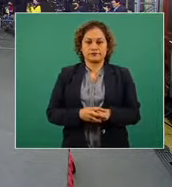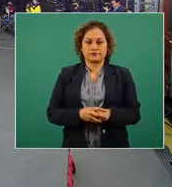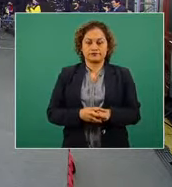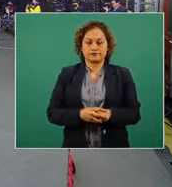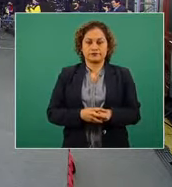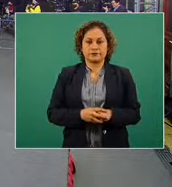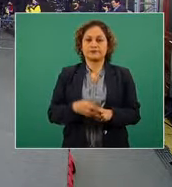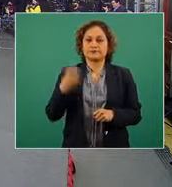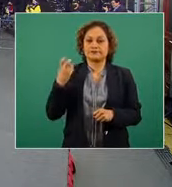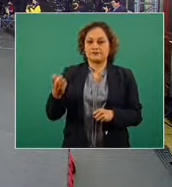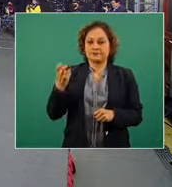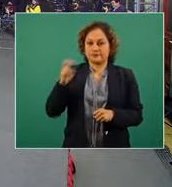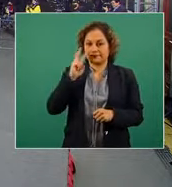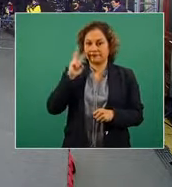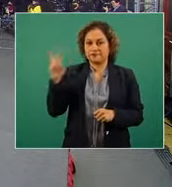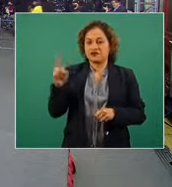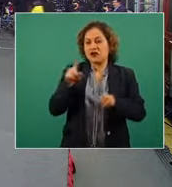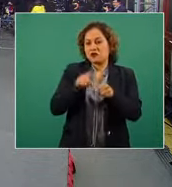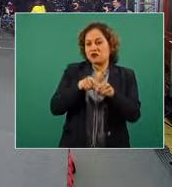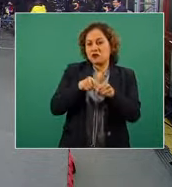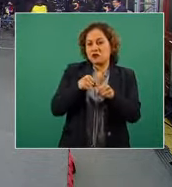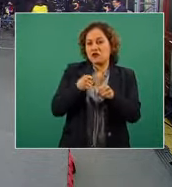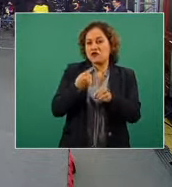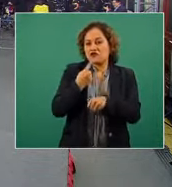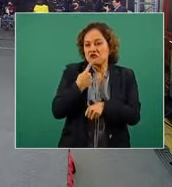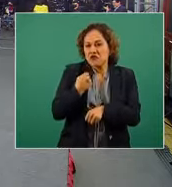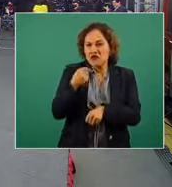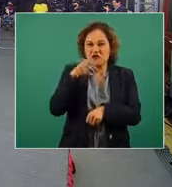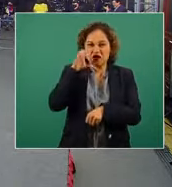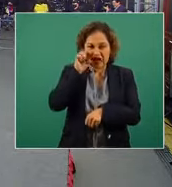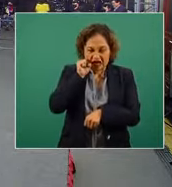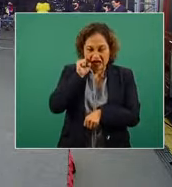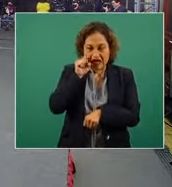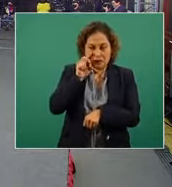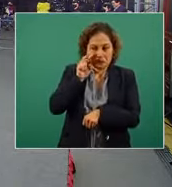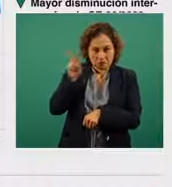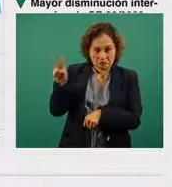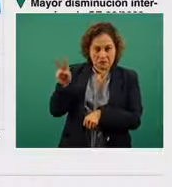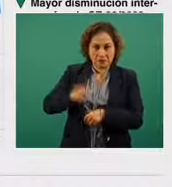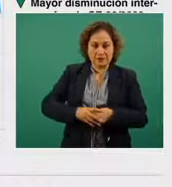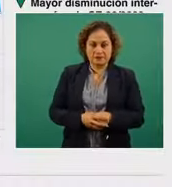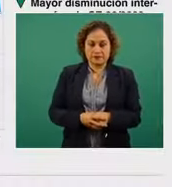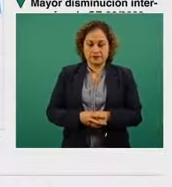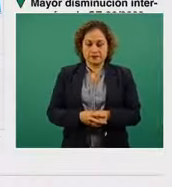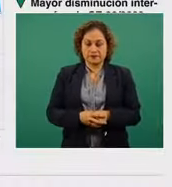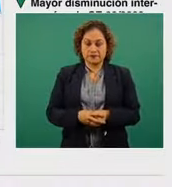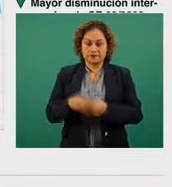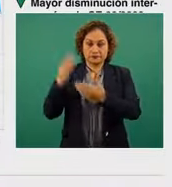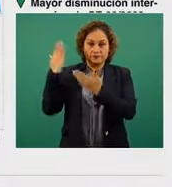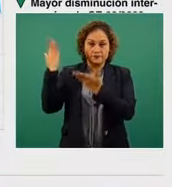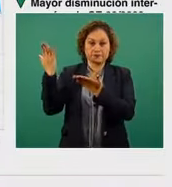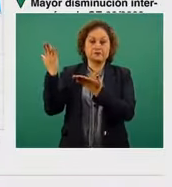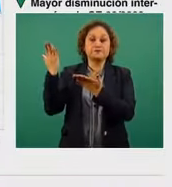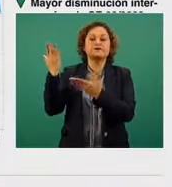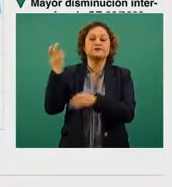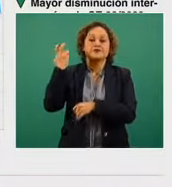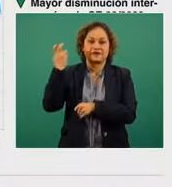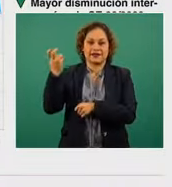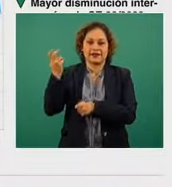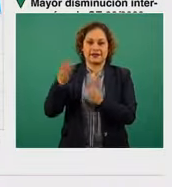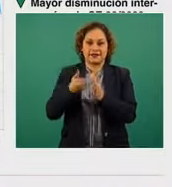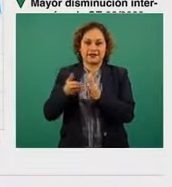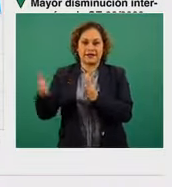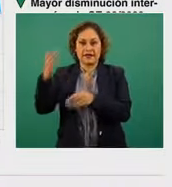pueden ver, es rojo, es naranja, como ustedes pueden ver. Y de ahí, de este 20, del 2 al 9 de enero, en esa semana,